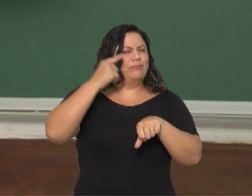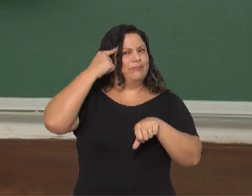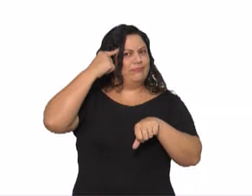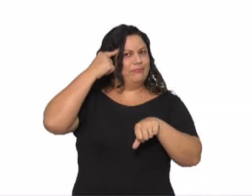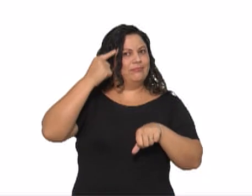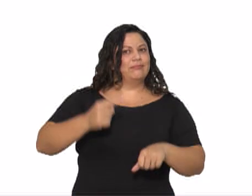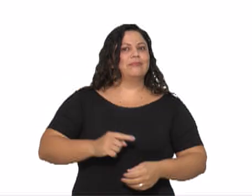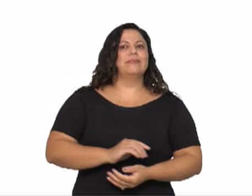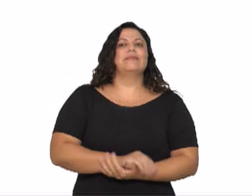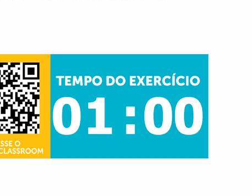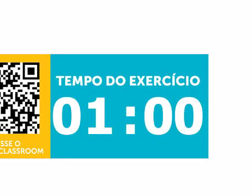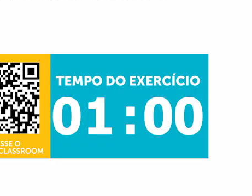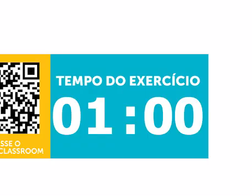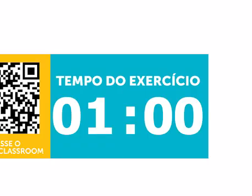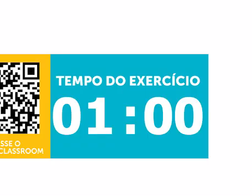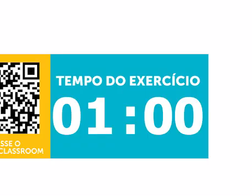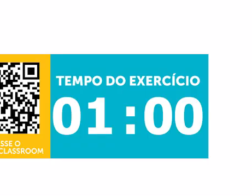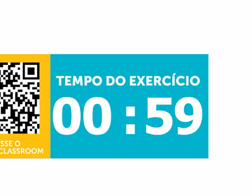juntos.